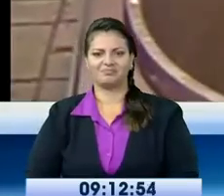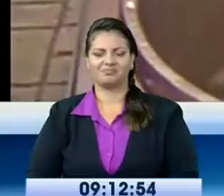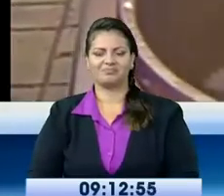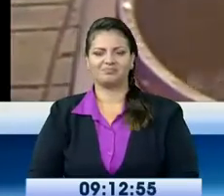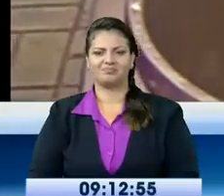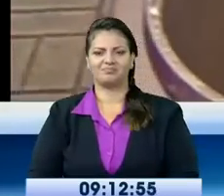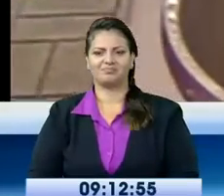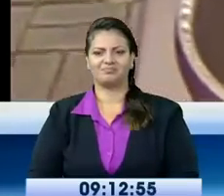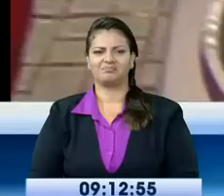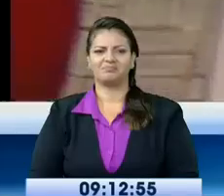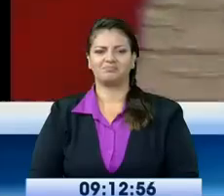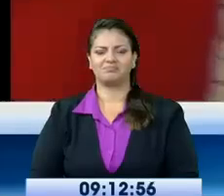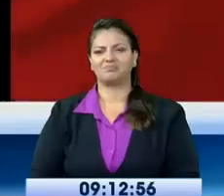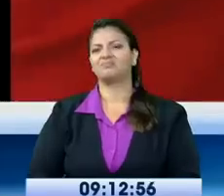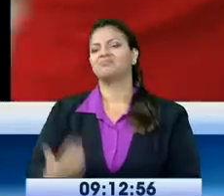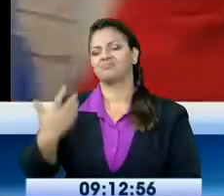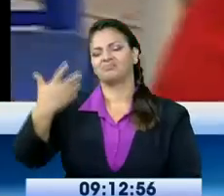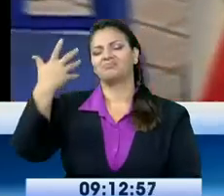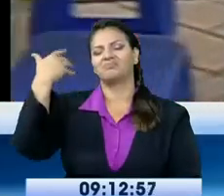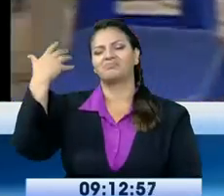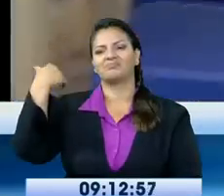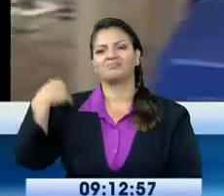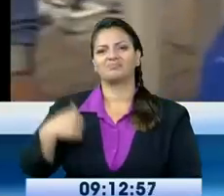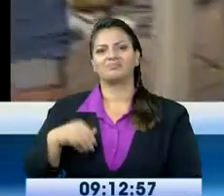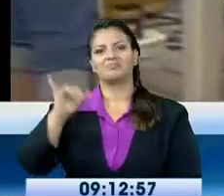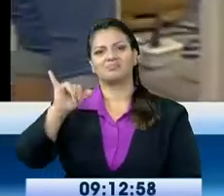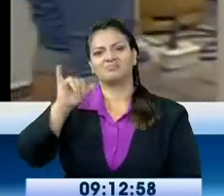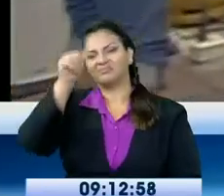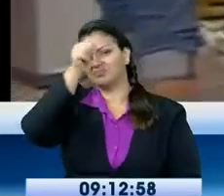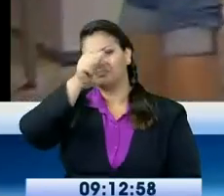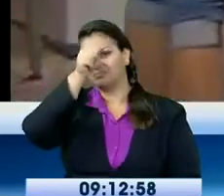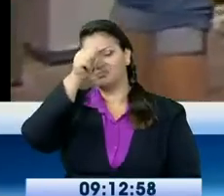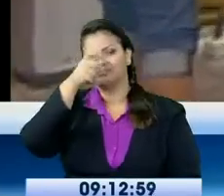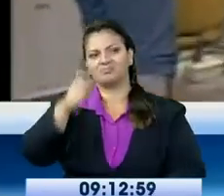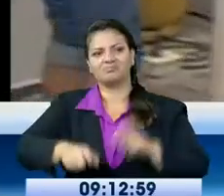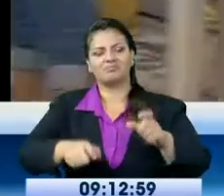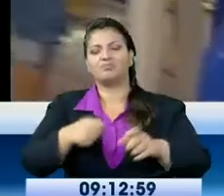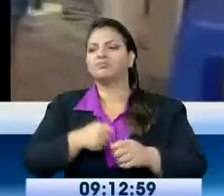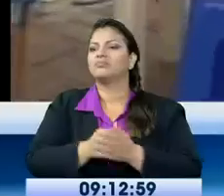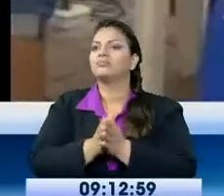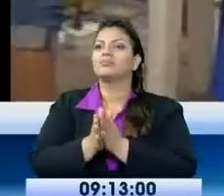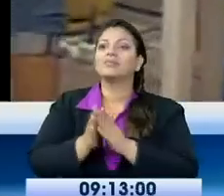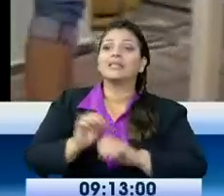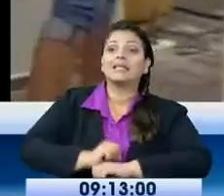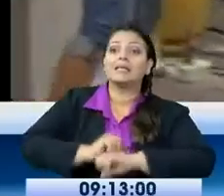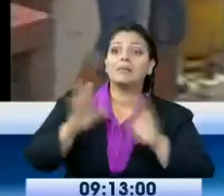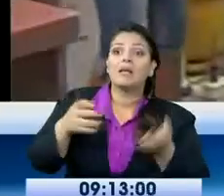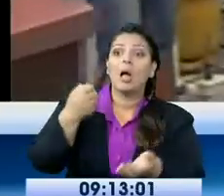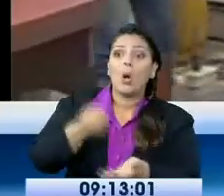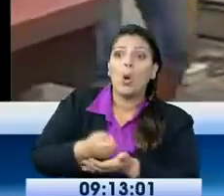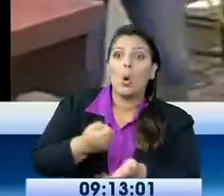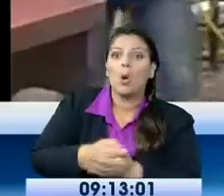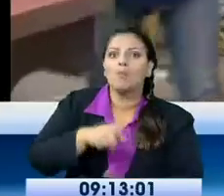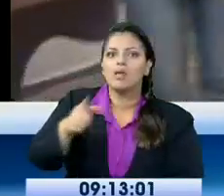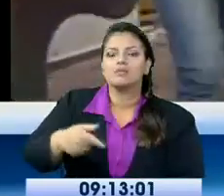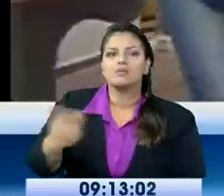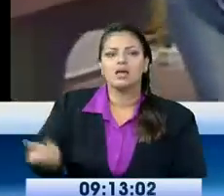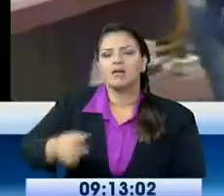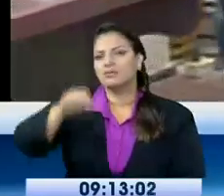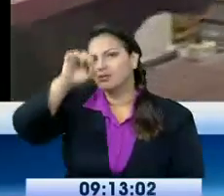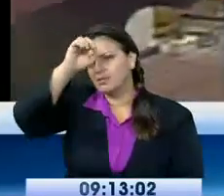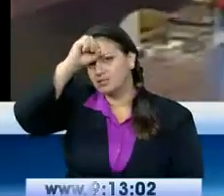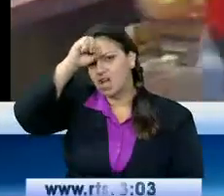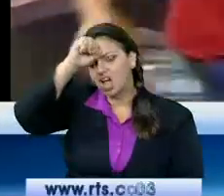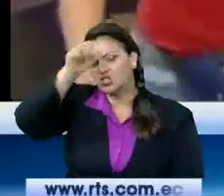por un lado, es una buena evolución. Así que antes era un platillo que se encontraba en las mañanitas de los fines de semana, y